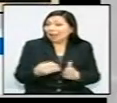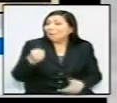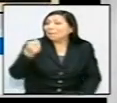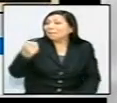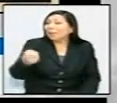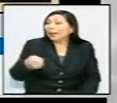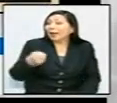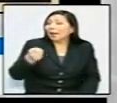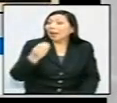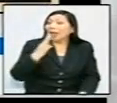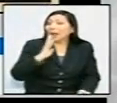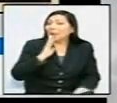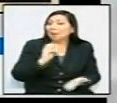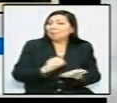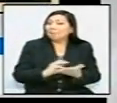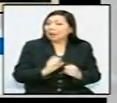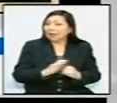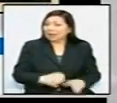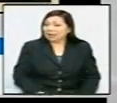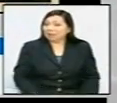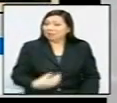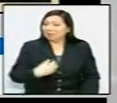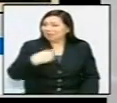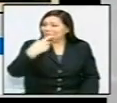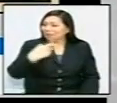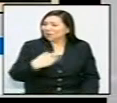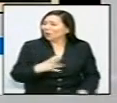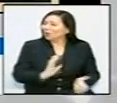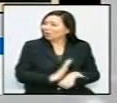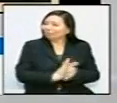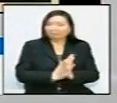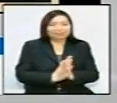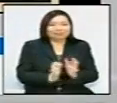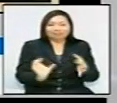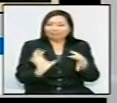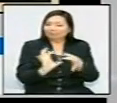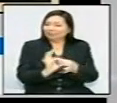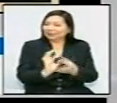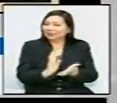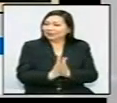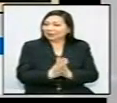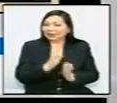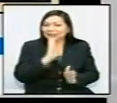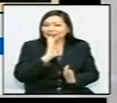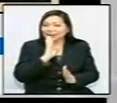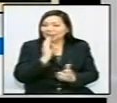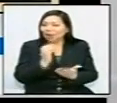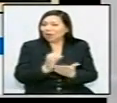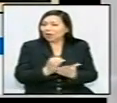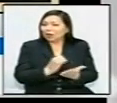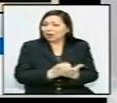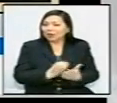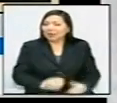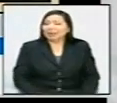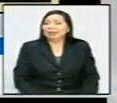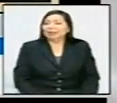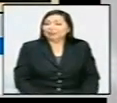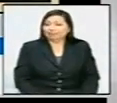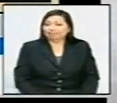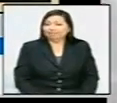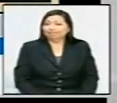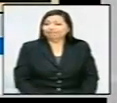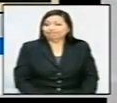mencionan claramente que mi persona no tiene ninguna vinculación con el mencionado contrato. Video, por